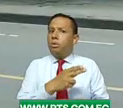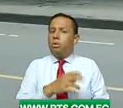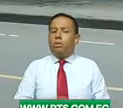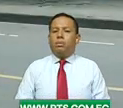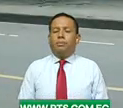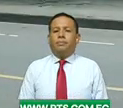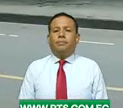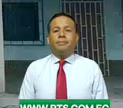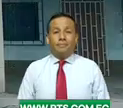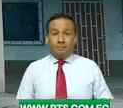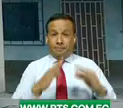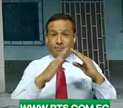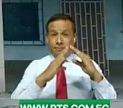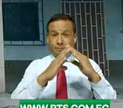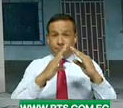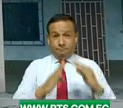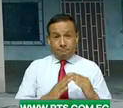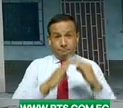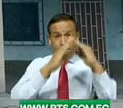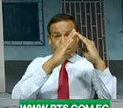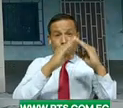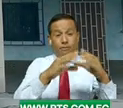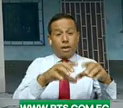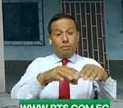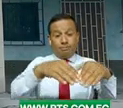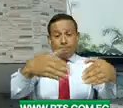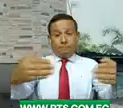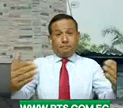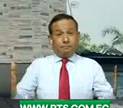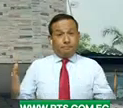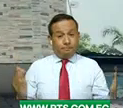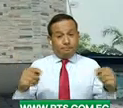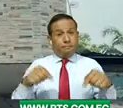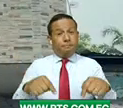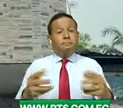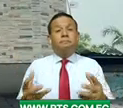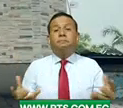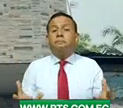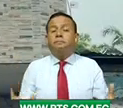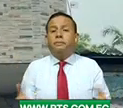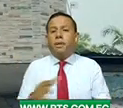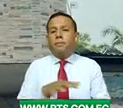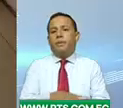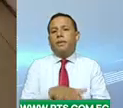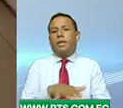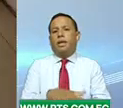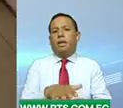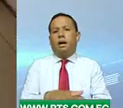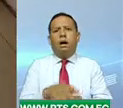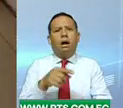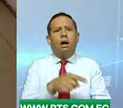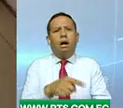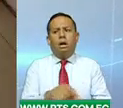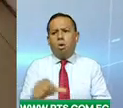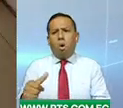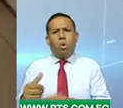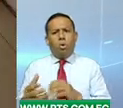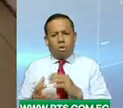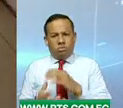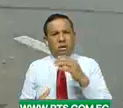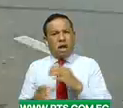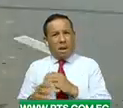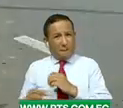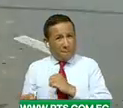En el balcón de esta vivienda, ubicada en las calles Novena Este, entre Bolívar y Pichincha, fueron lanzados 2 tacos de dinamita, hecho